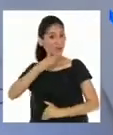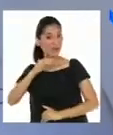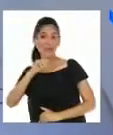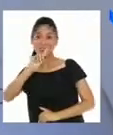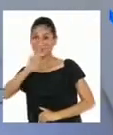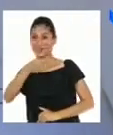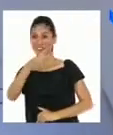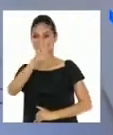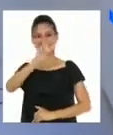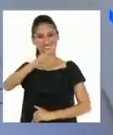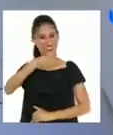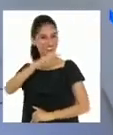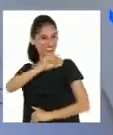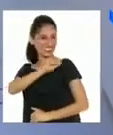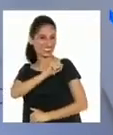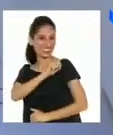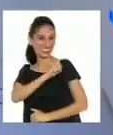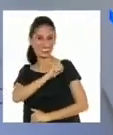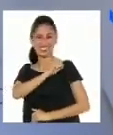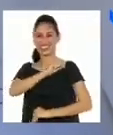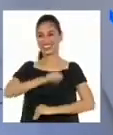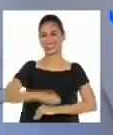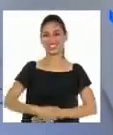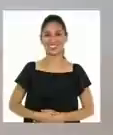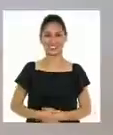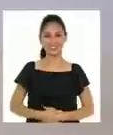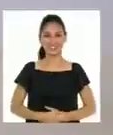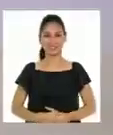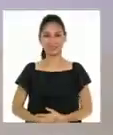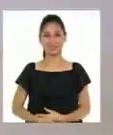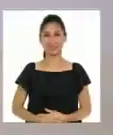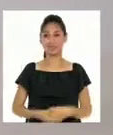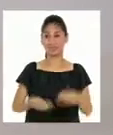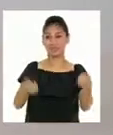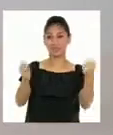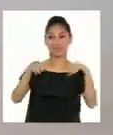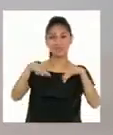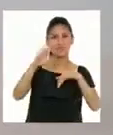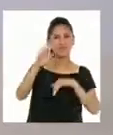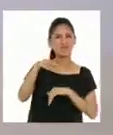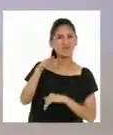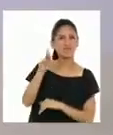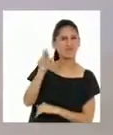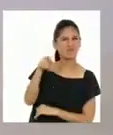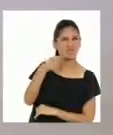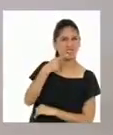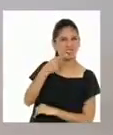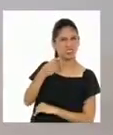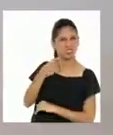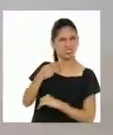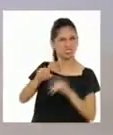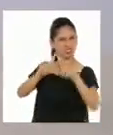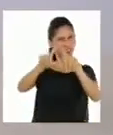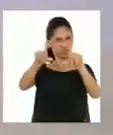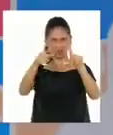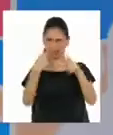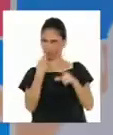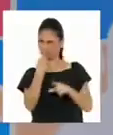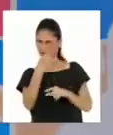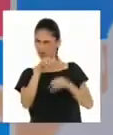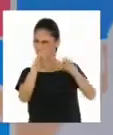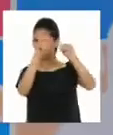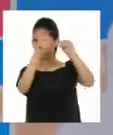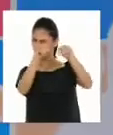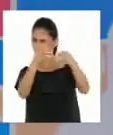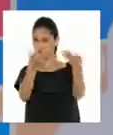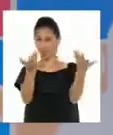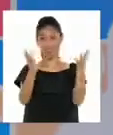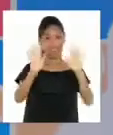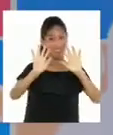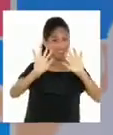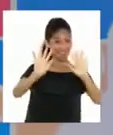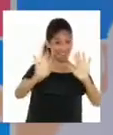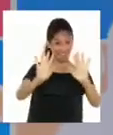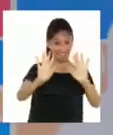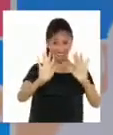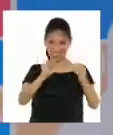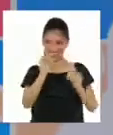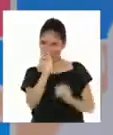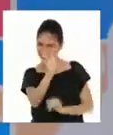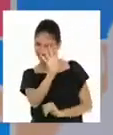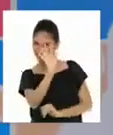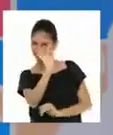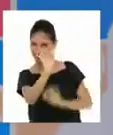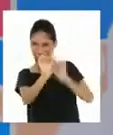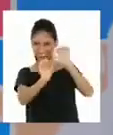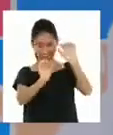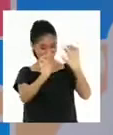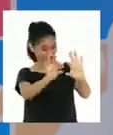primero y segundo de secundaria. Rodrigo, ¿qué cosas estás poniendo ahí? Lo